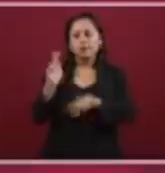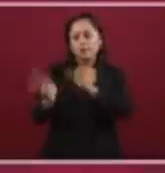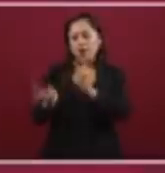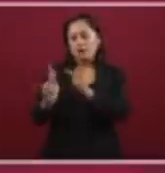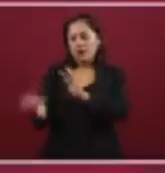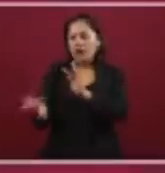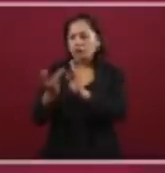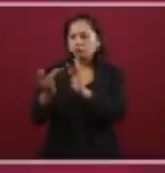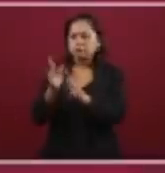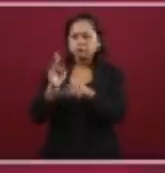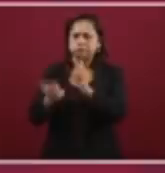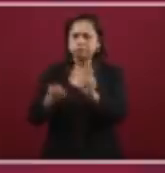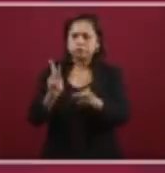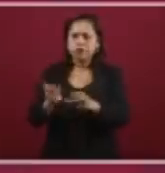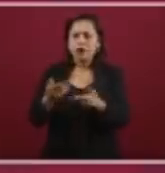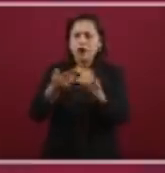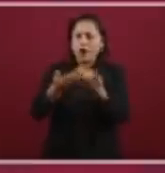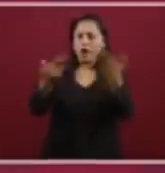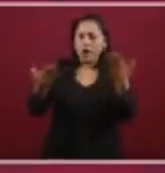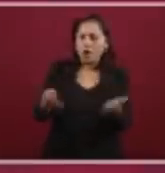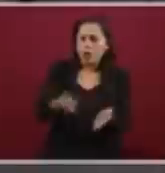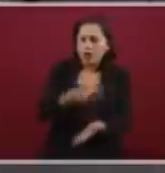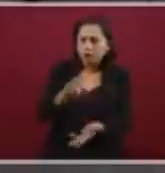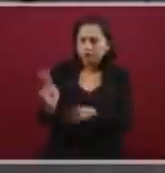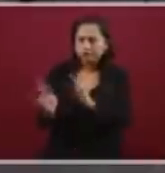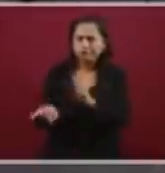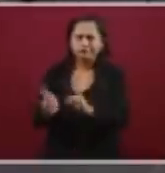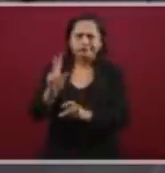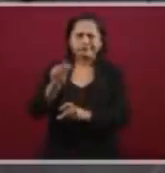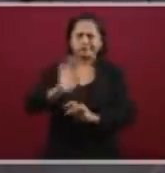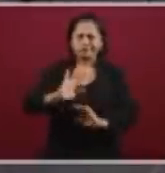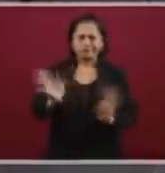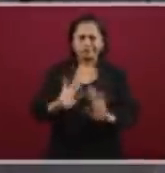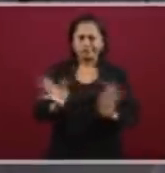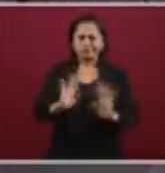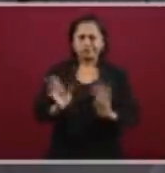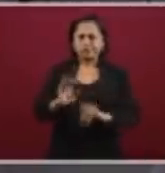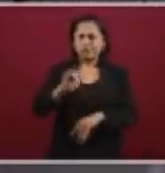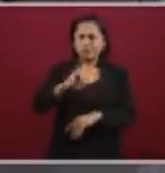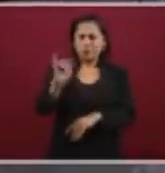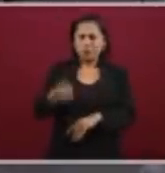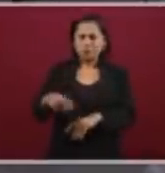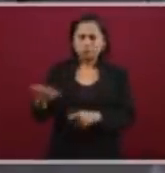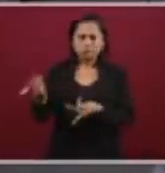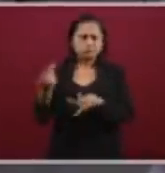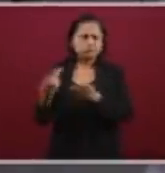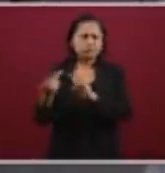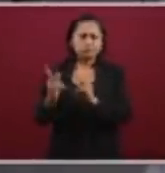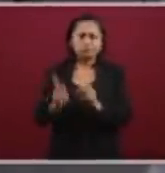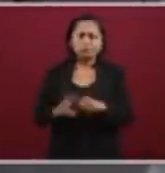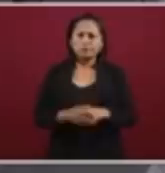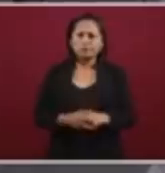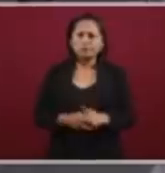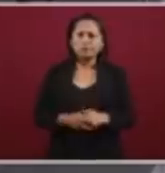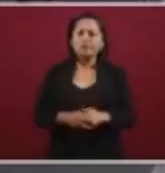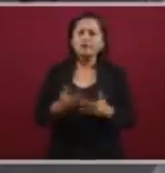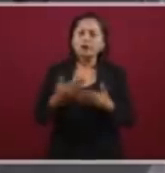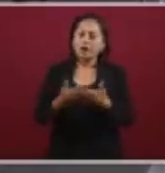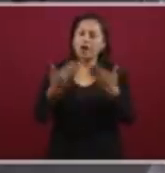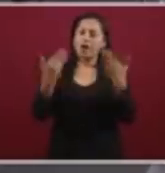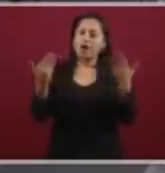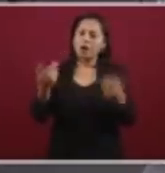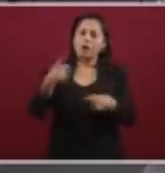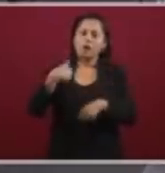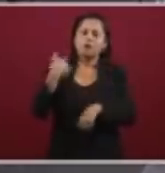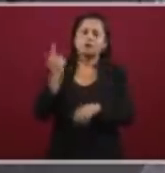volvió a hablar con él sobre estos temas éste y ahora me enteré de esta situación que es